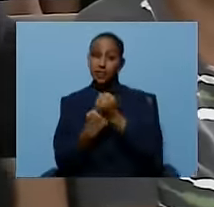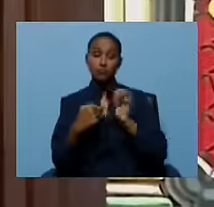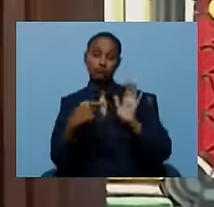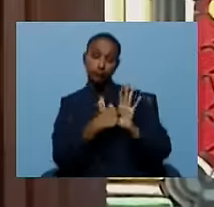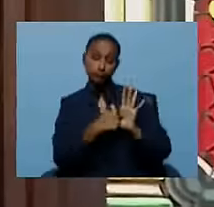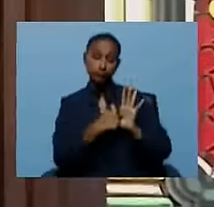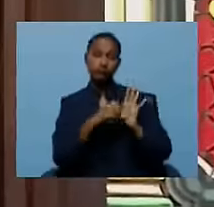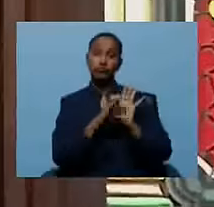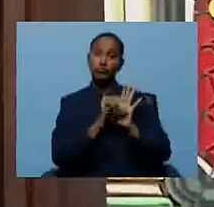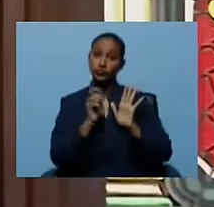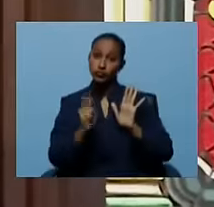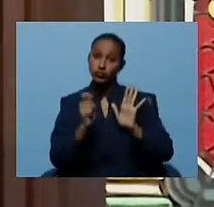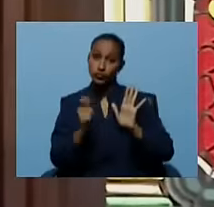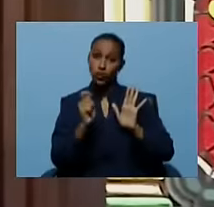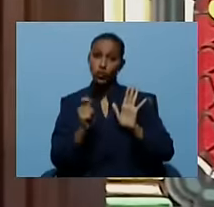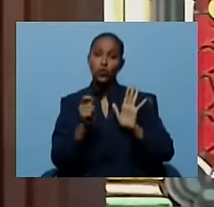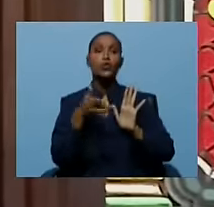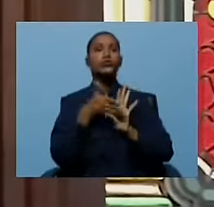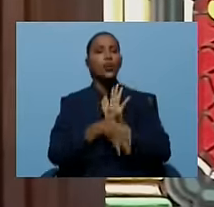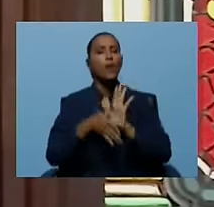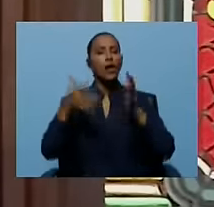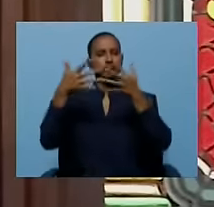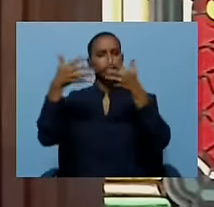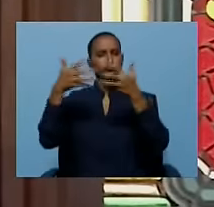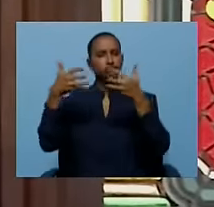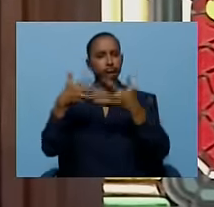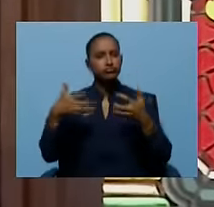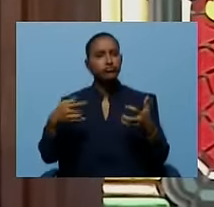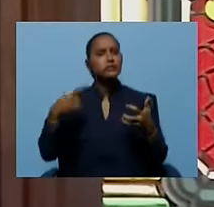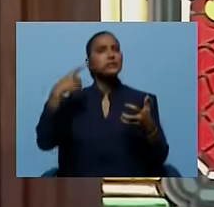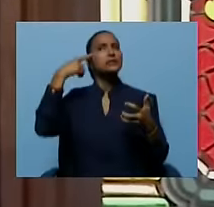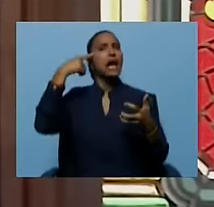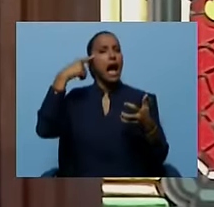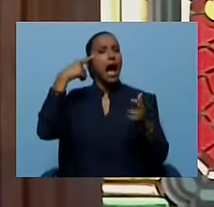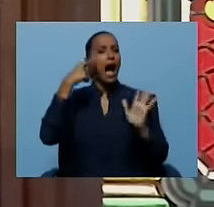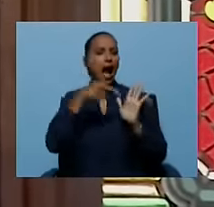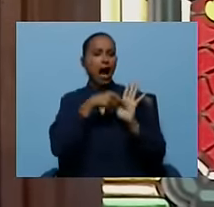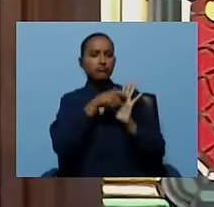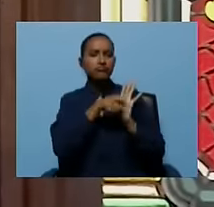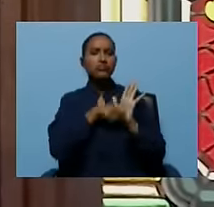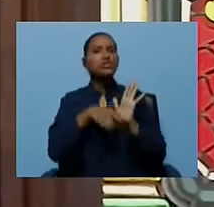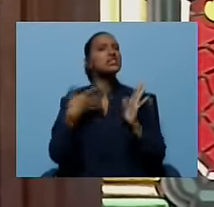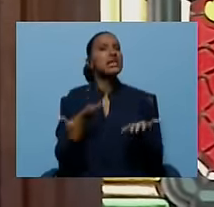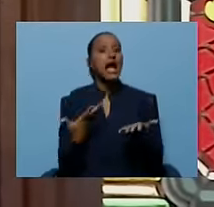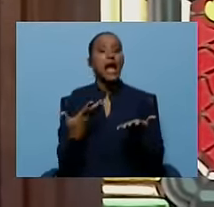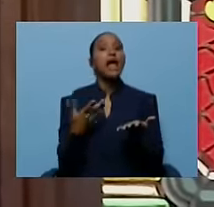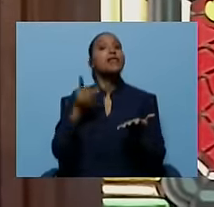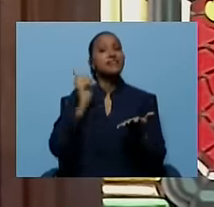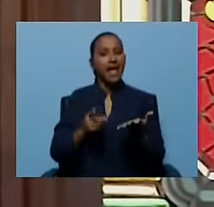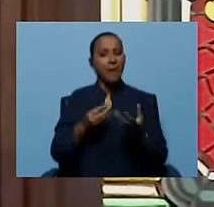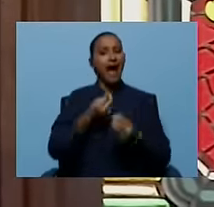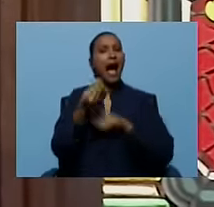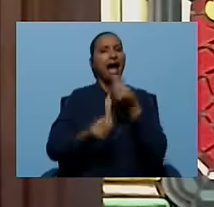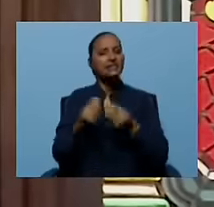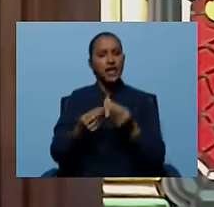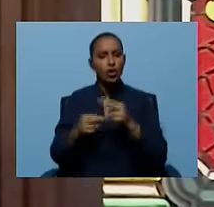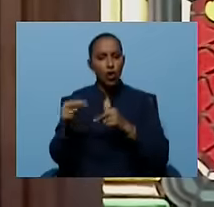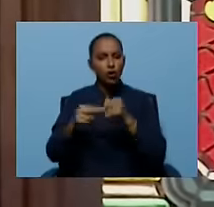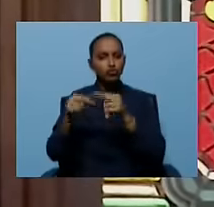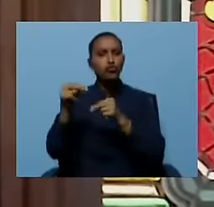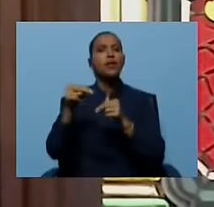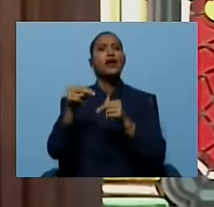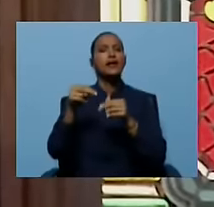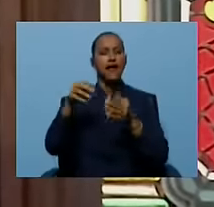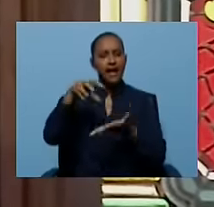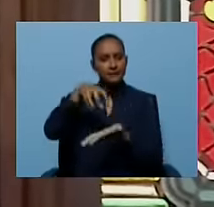en base al concepto de construir un Estado social, democrático,